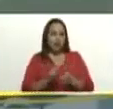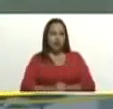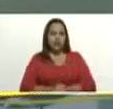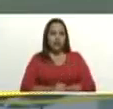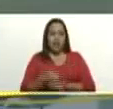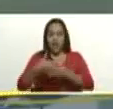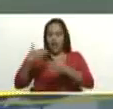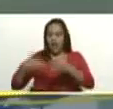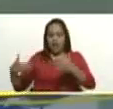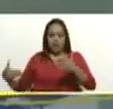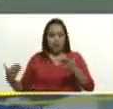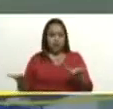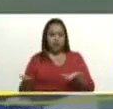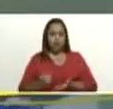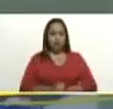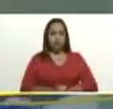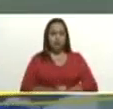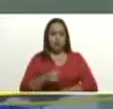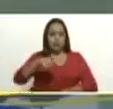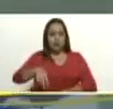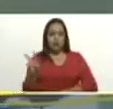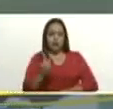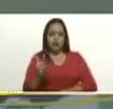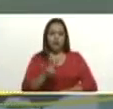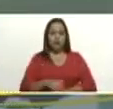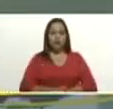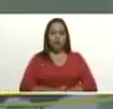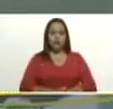atrás para Venezuela.